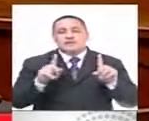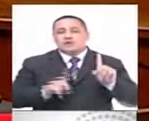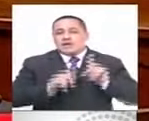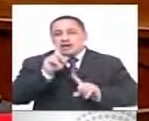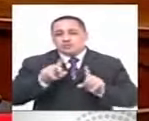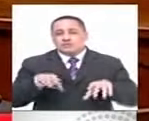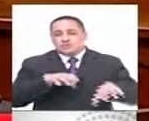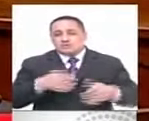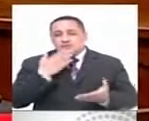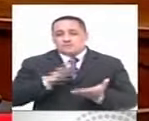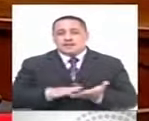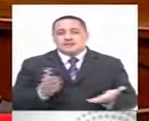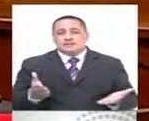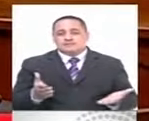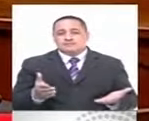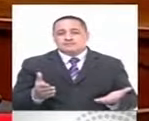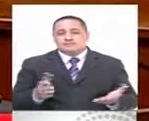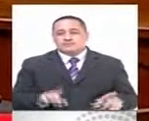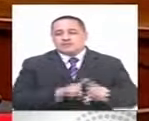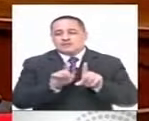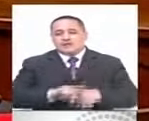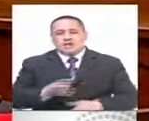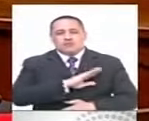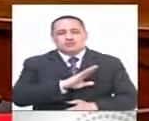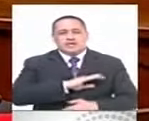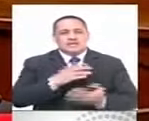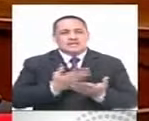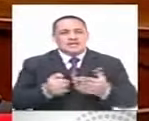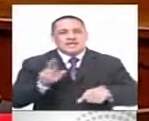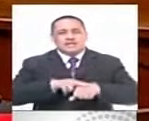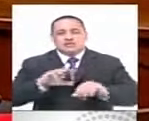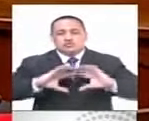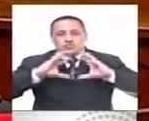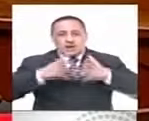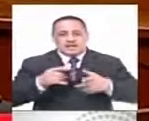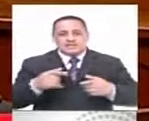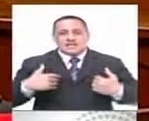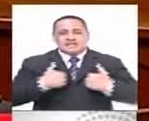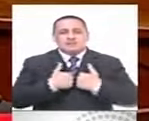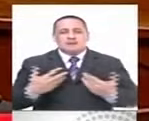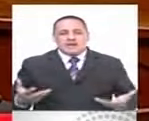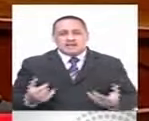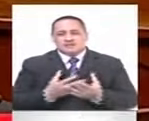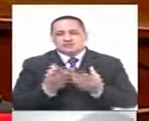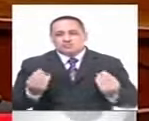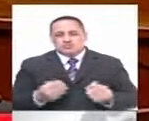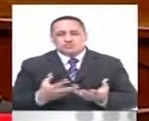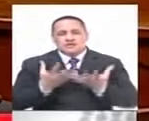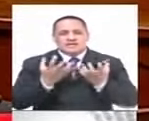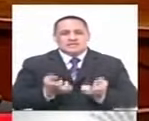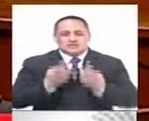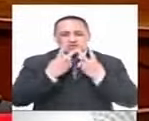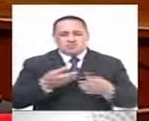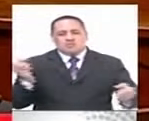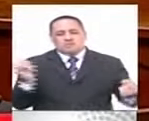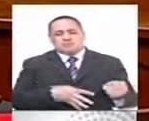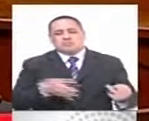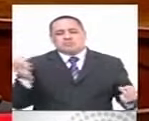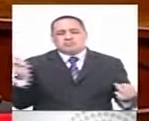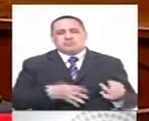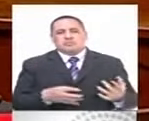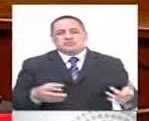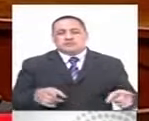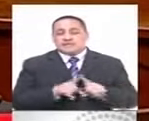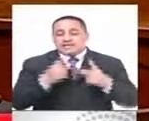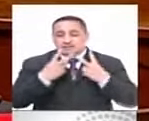estamos haciendo mal. Abusar de la naturaleza, los animales, tratándolos como desechables,